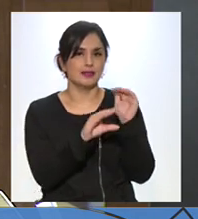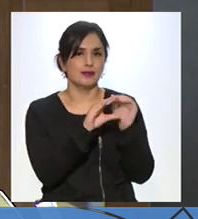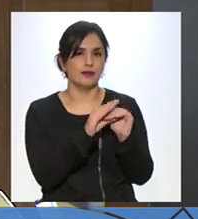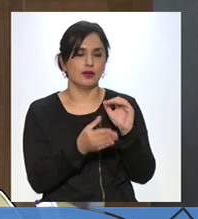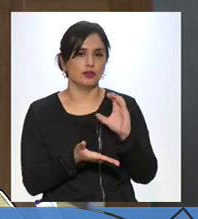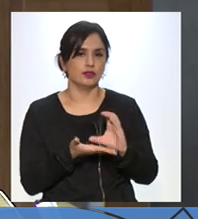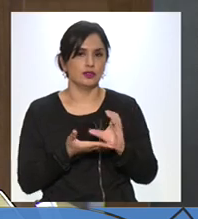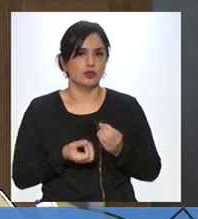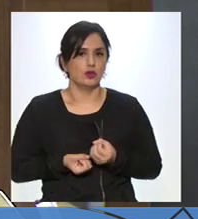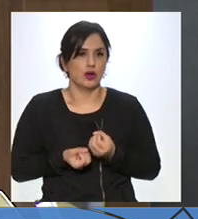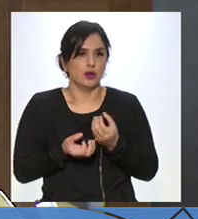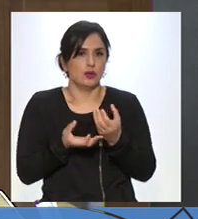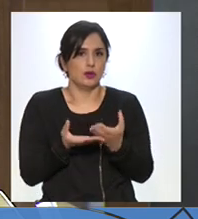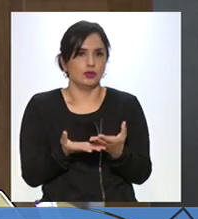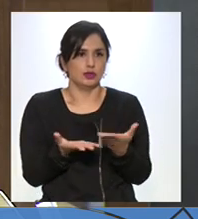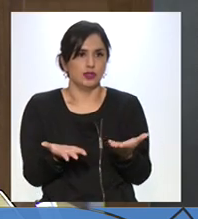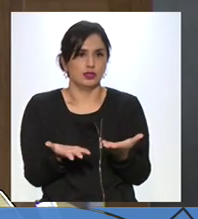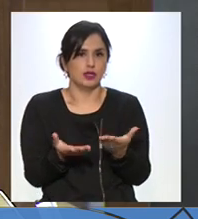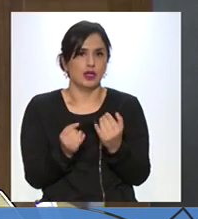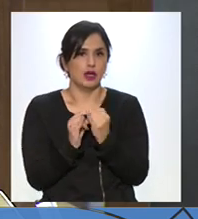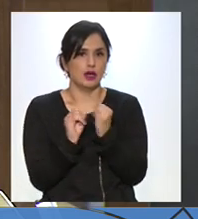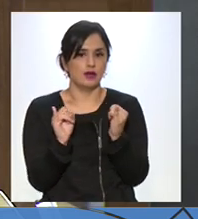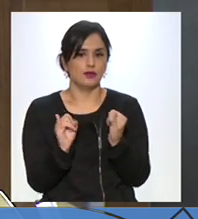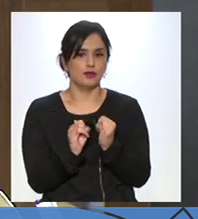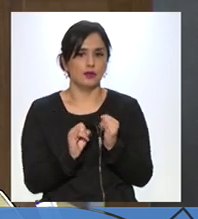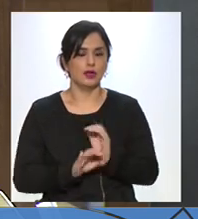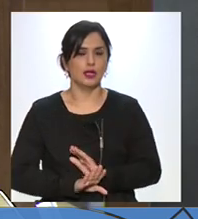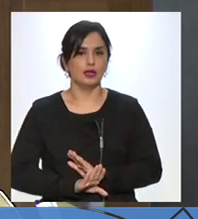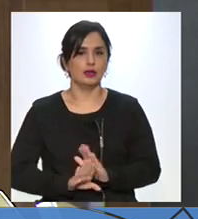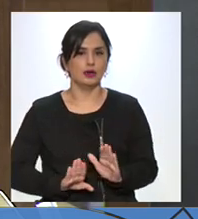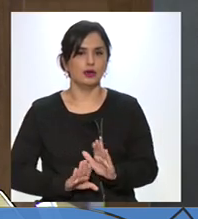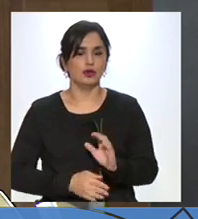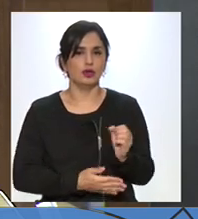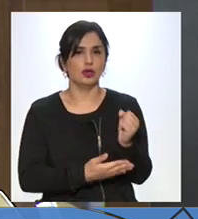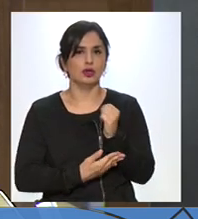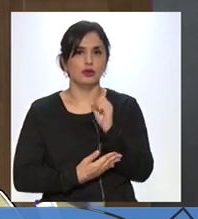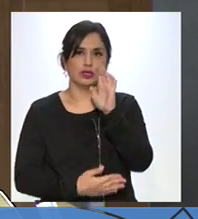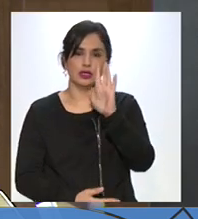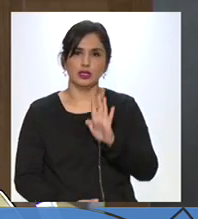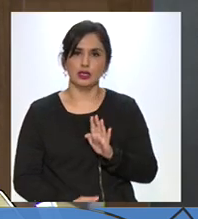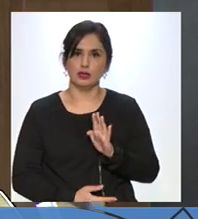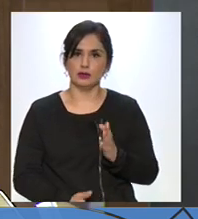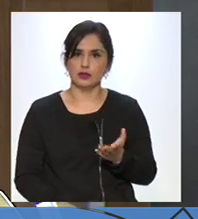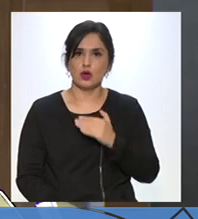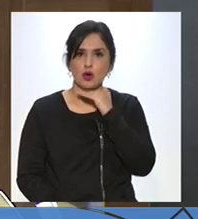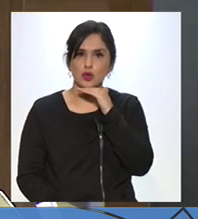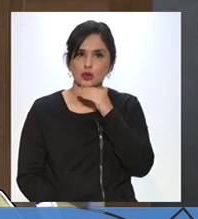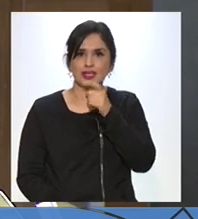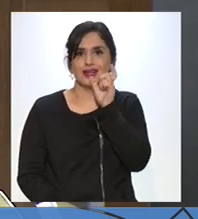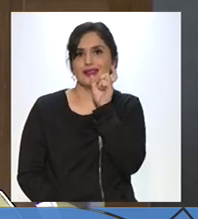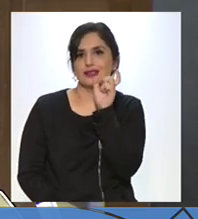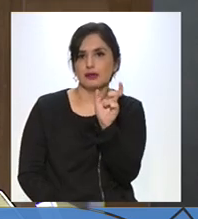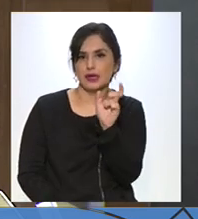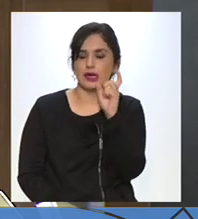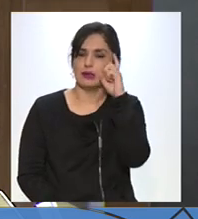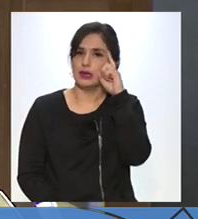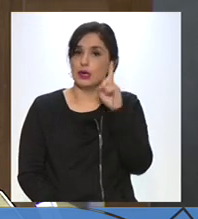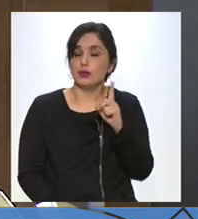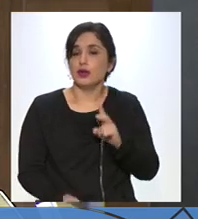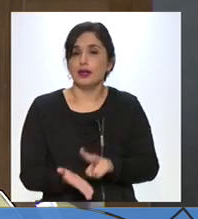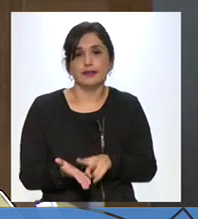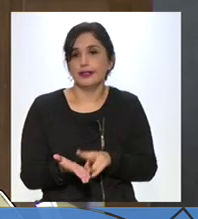una expresión de esa naturaleza, ni ninguno de los que ayudan a describir estos datos usarían esa expresión, pero es la